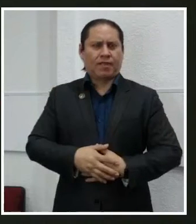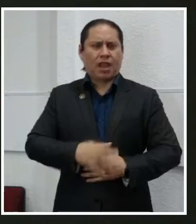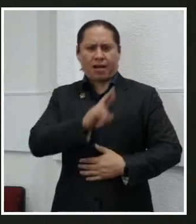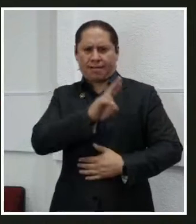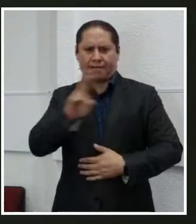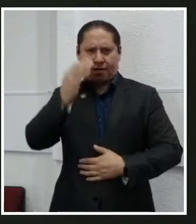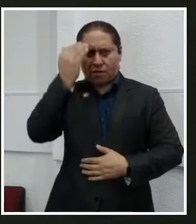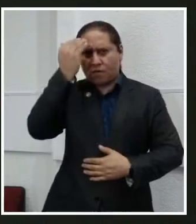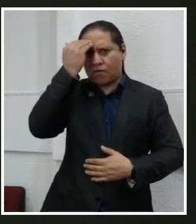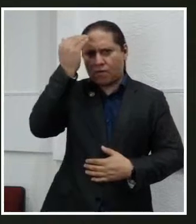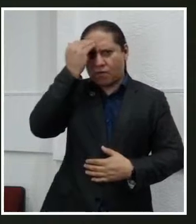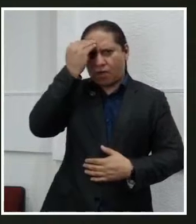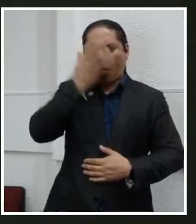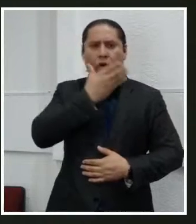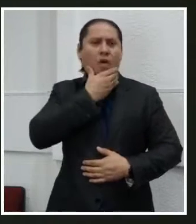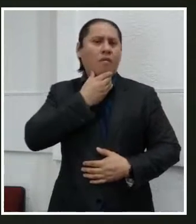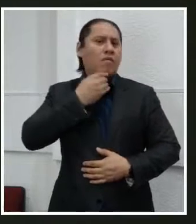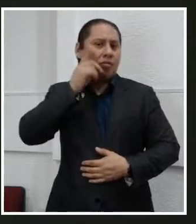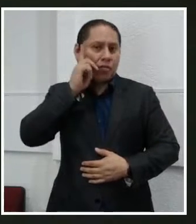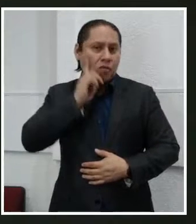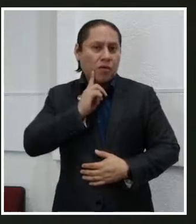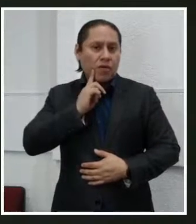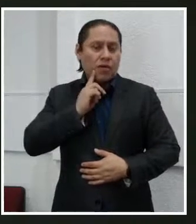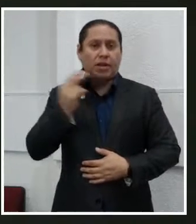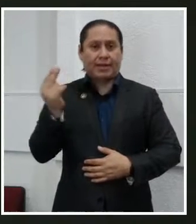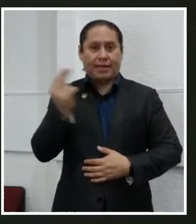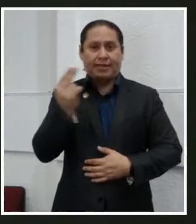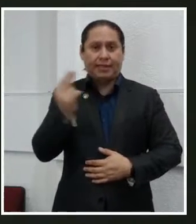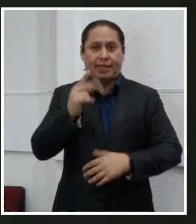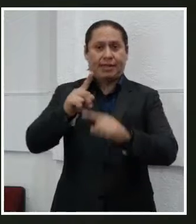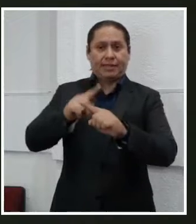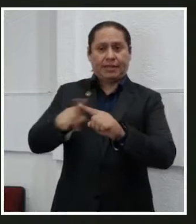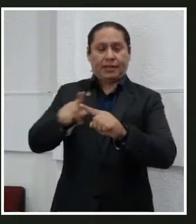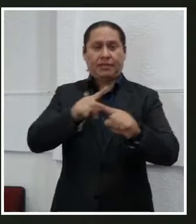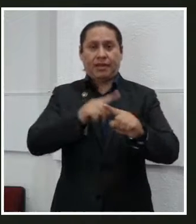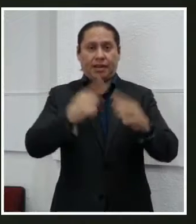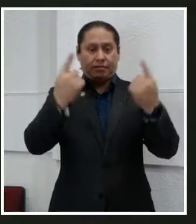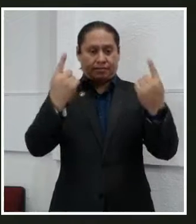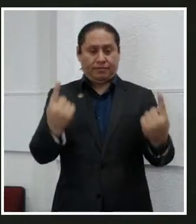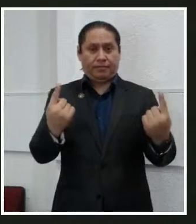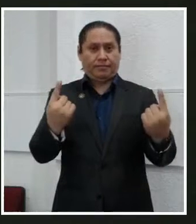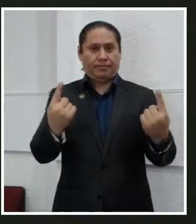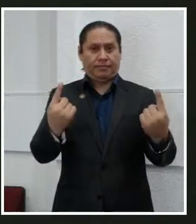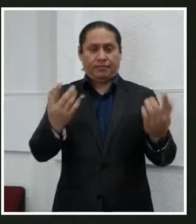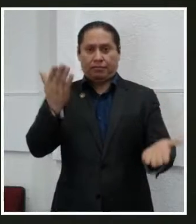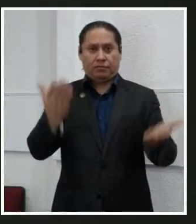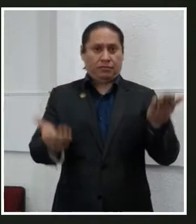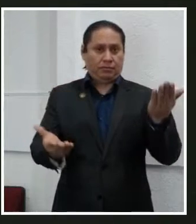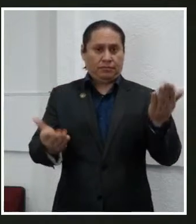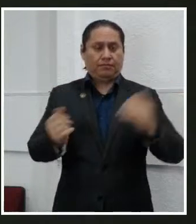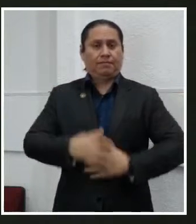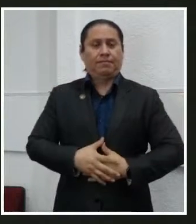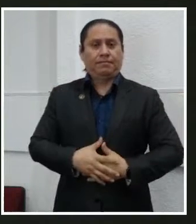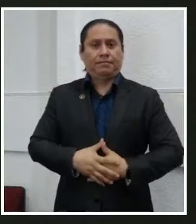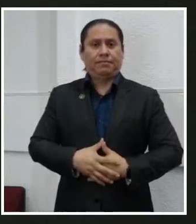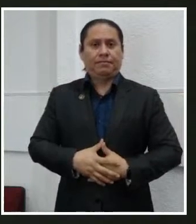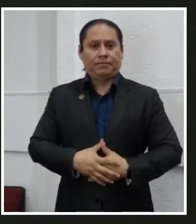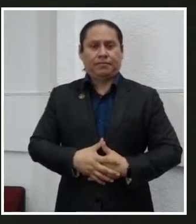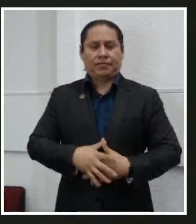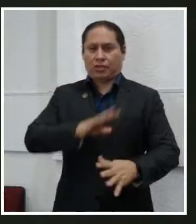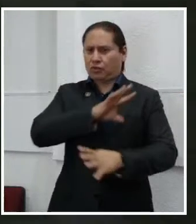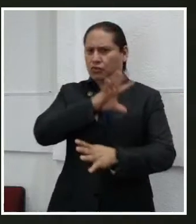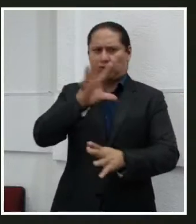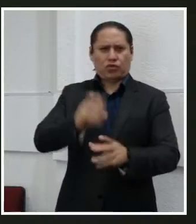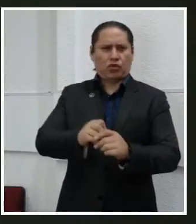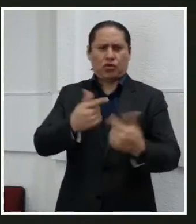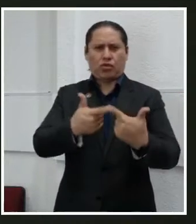reconocer que las mujeres y los hombres tenemos necesidades diferentes y que el término es transversal a todos